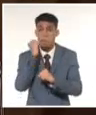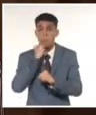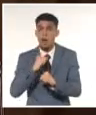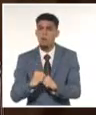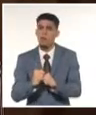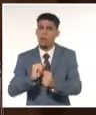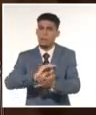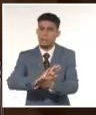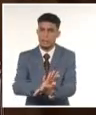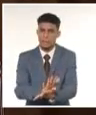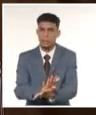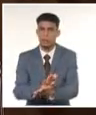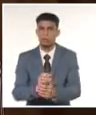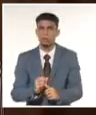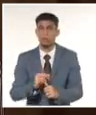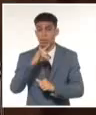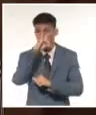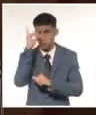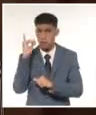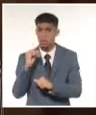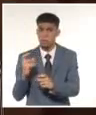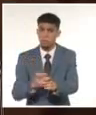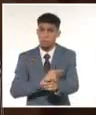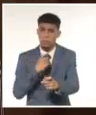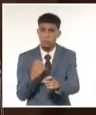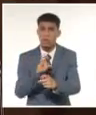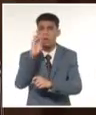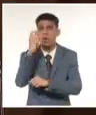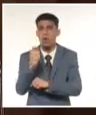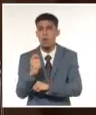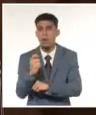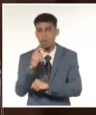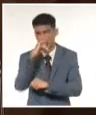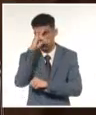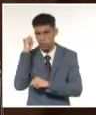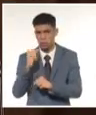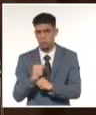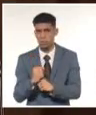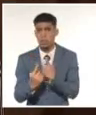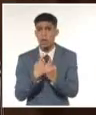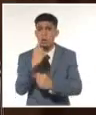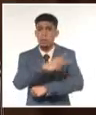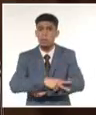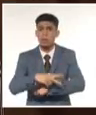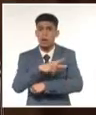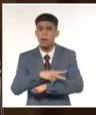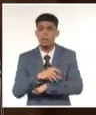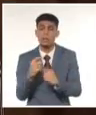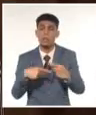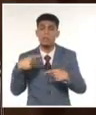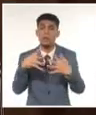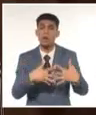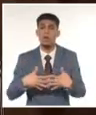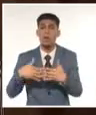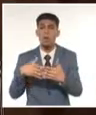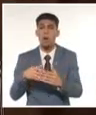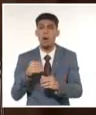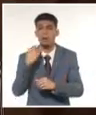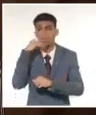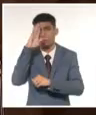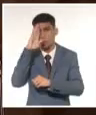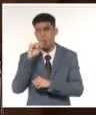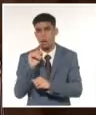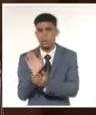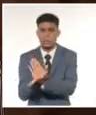bloqueo, sí existe guerra económica, sí nos desprecian, sí nos intoxican vulgarmente, obscenamente